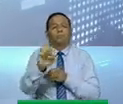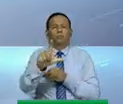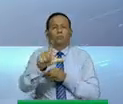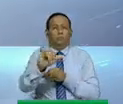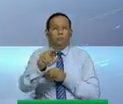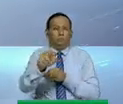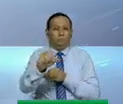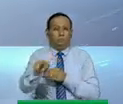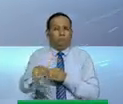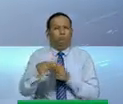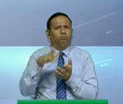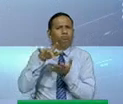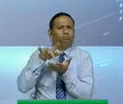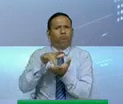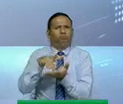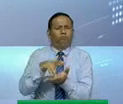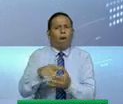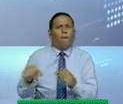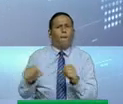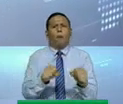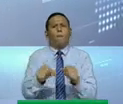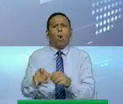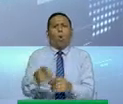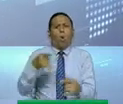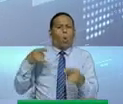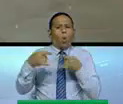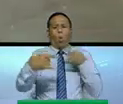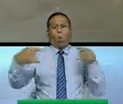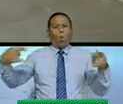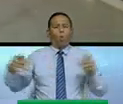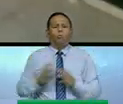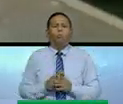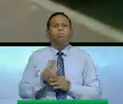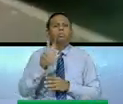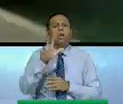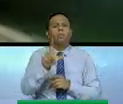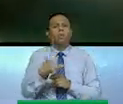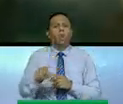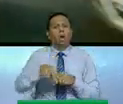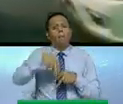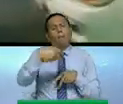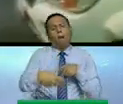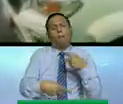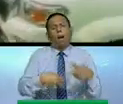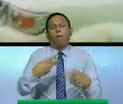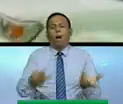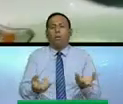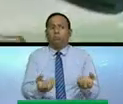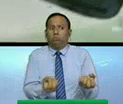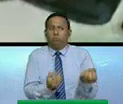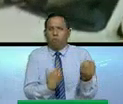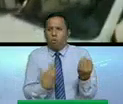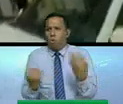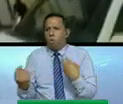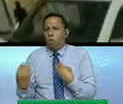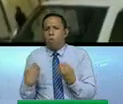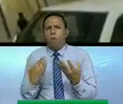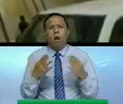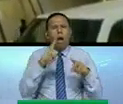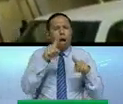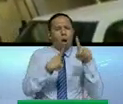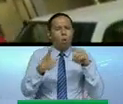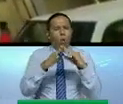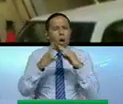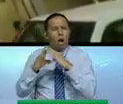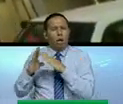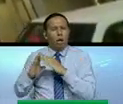movimiento telúrico. Personas heridas u otras víctimas mortales no se han reportado hasta el momento. Existen daños en algunas viviendas, sobre todo